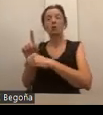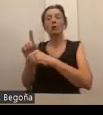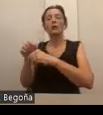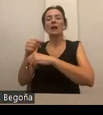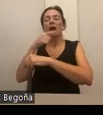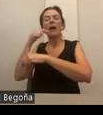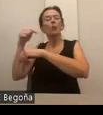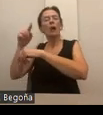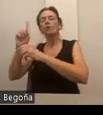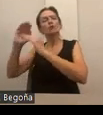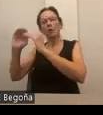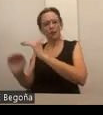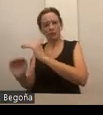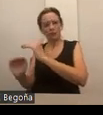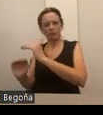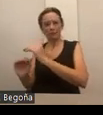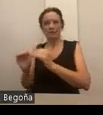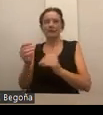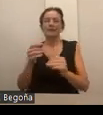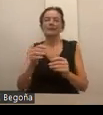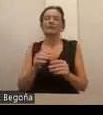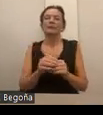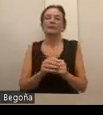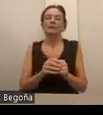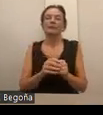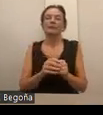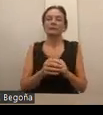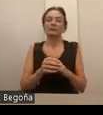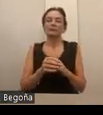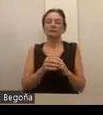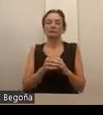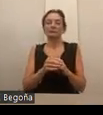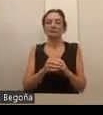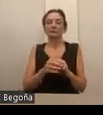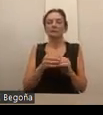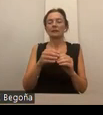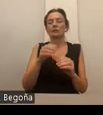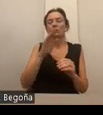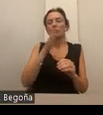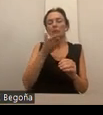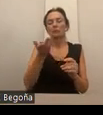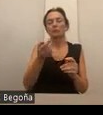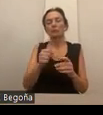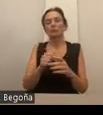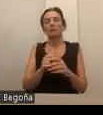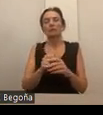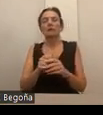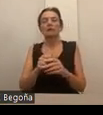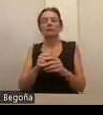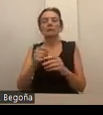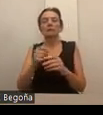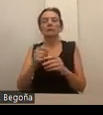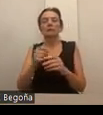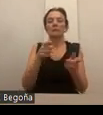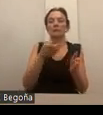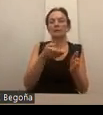tienen efecto porque no suplen de ninguna manera. Ahí se prioriza la función, la insulina llega a la célula,